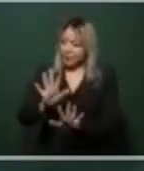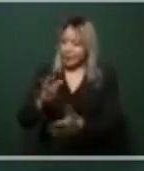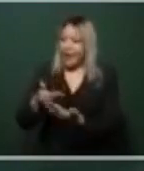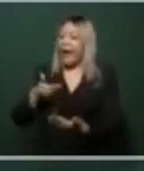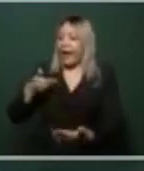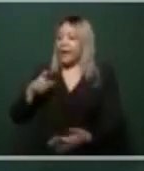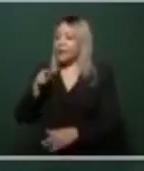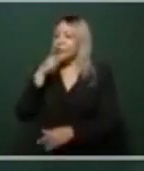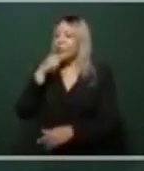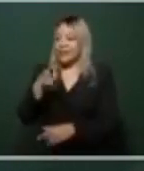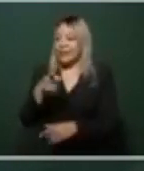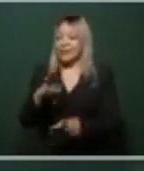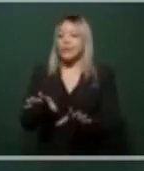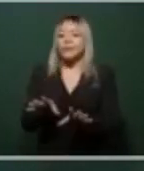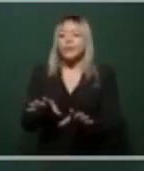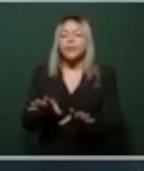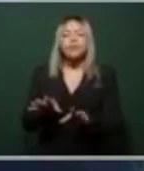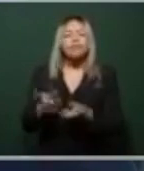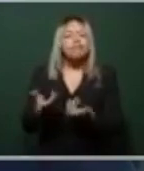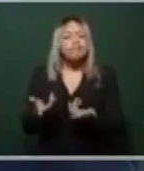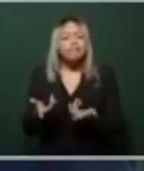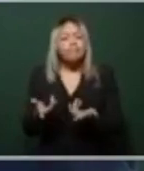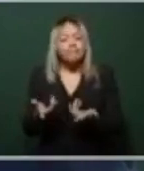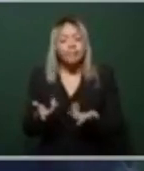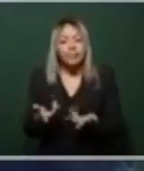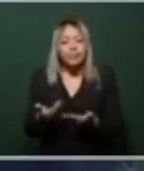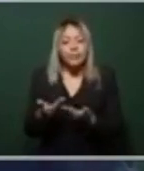planteas de la